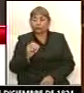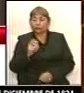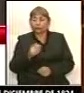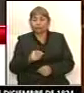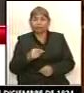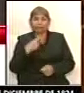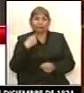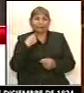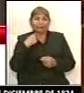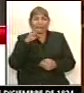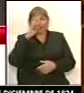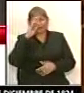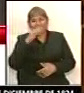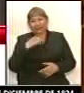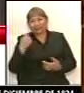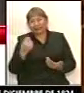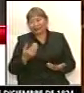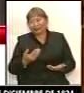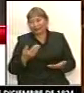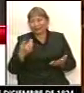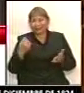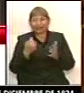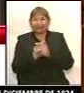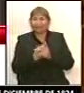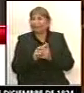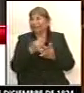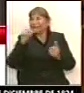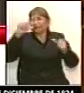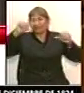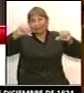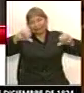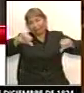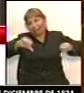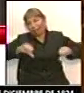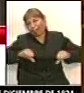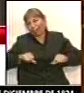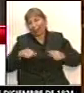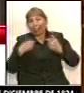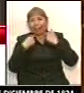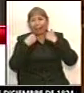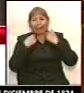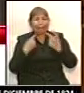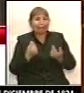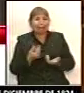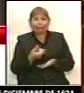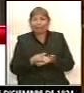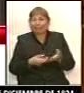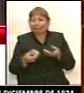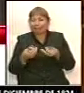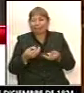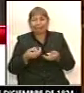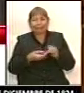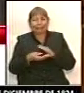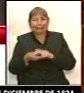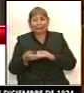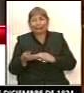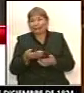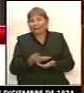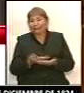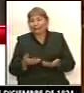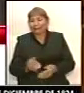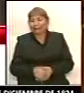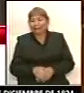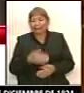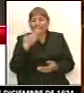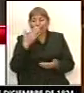muerte. Había sufrido una de las peores crisis financieras, producto de irregularidades de otorgamiento de